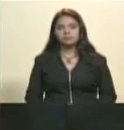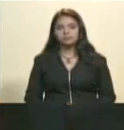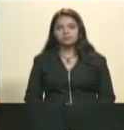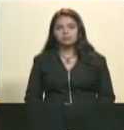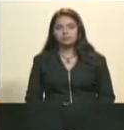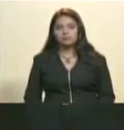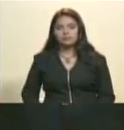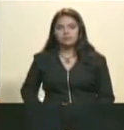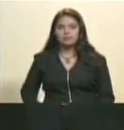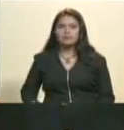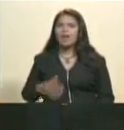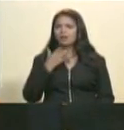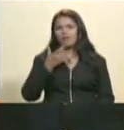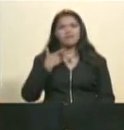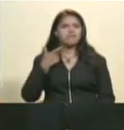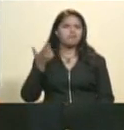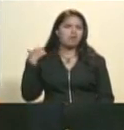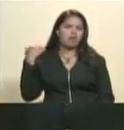una cultura ya vieja